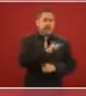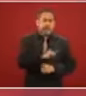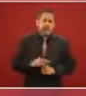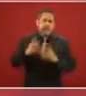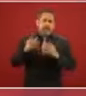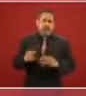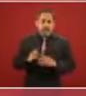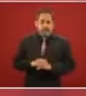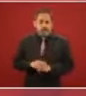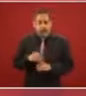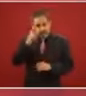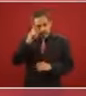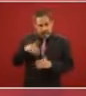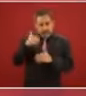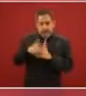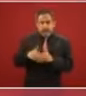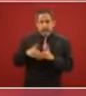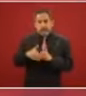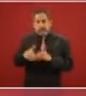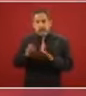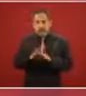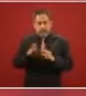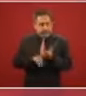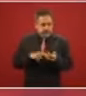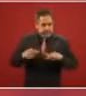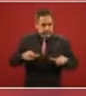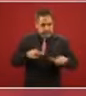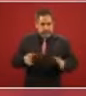ya que se vayan preparando